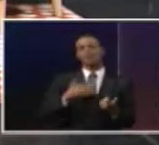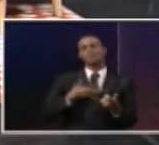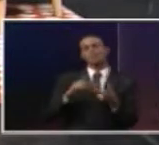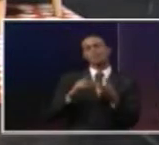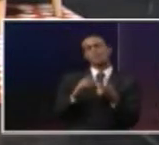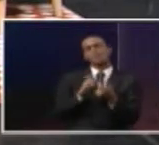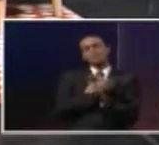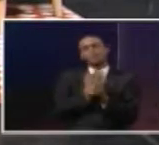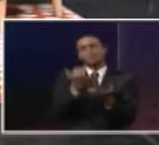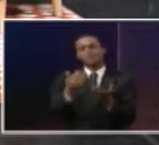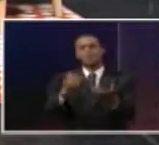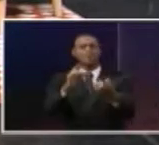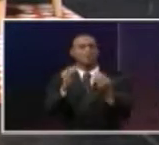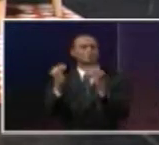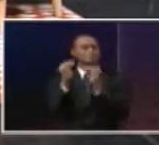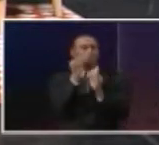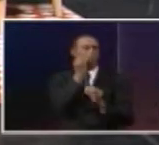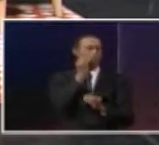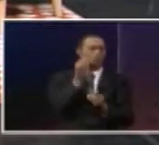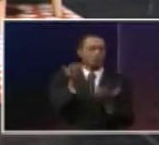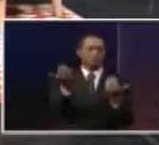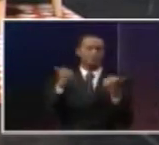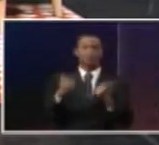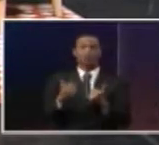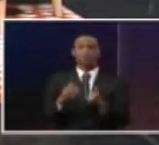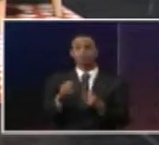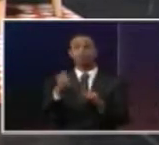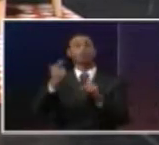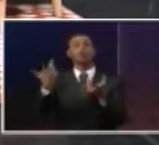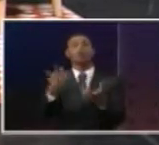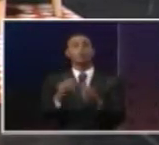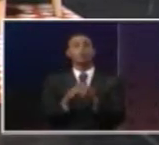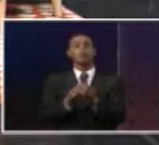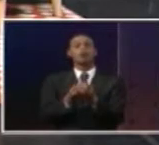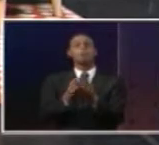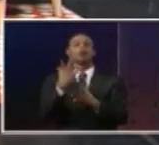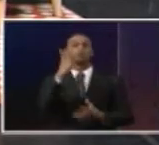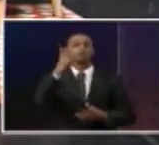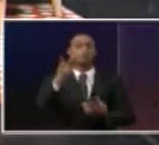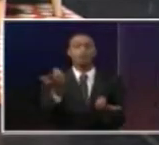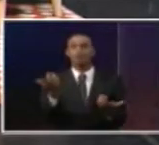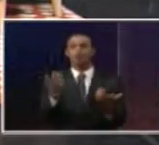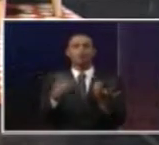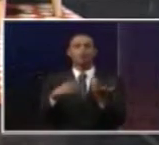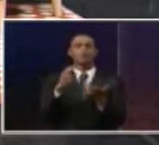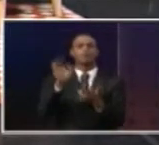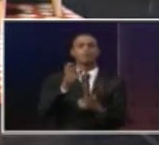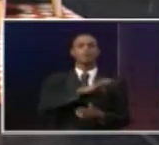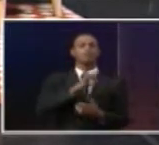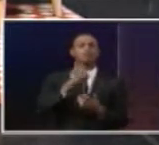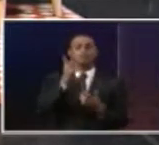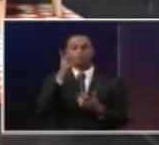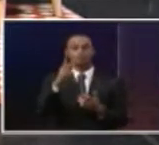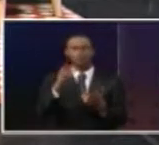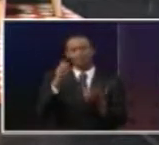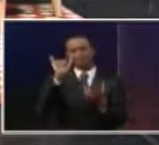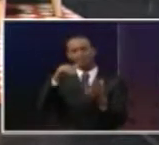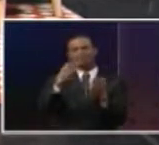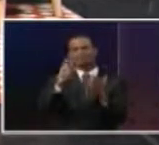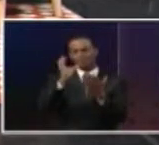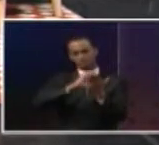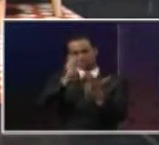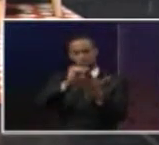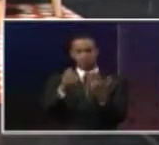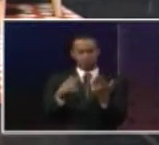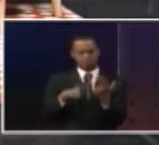besito. Se planifica un calendario y dice: en marzo te veo. Es que no, es que las relaciones no deben ser agendadas. Yo no puedo tener